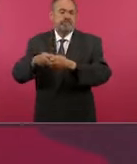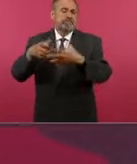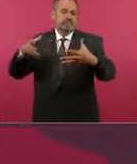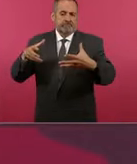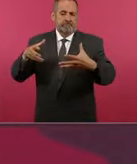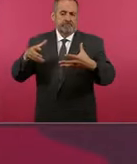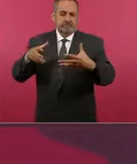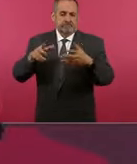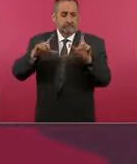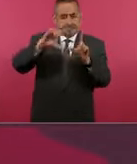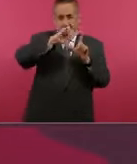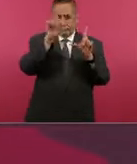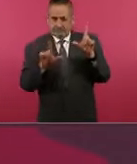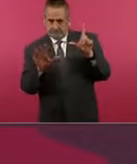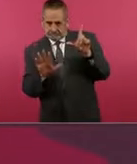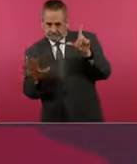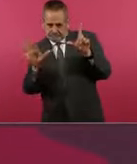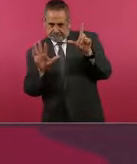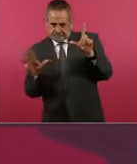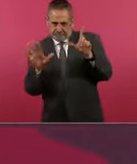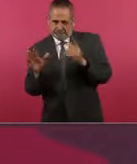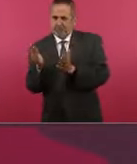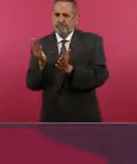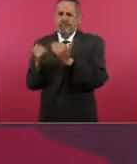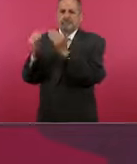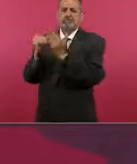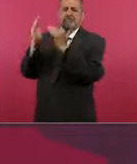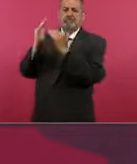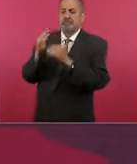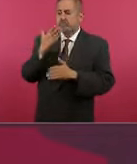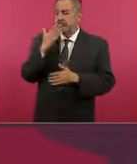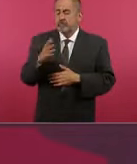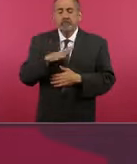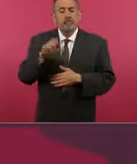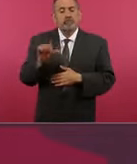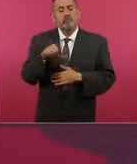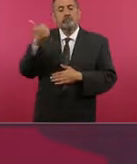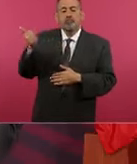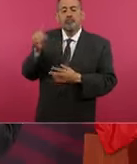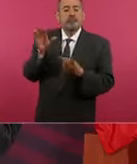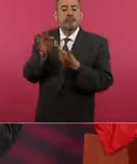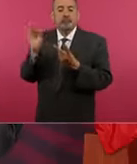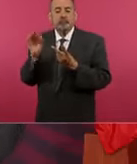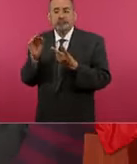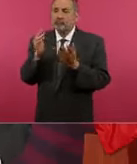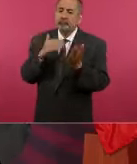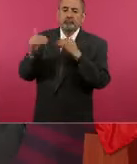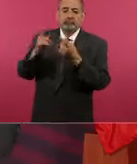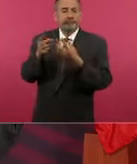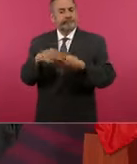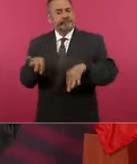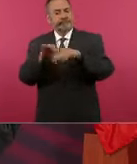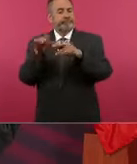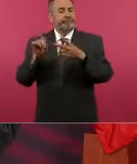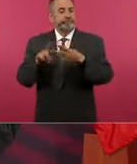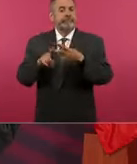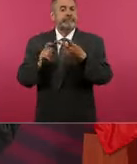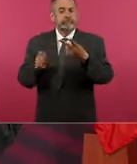para toda la región. Y tiene otra posibilidad también de desarrollo muy importante